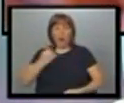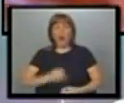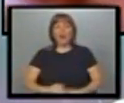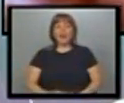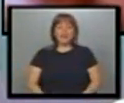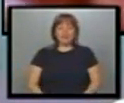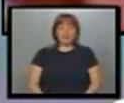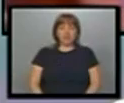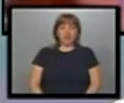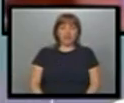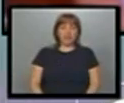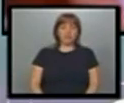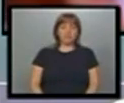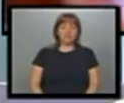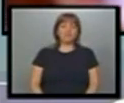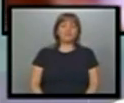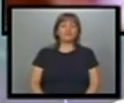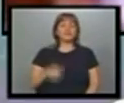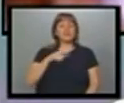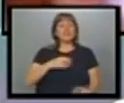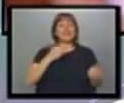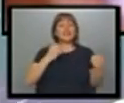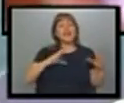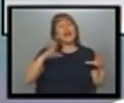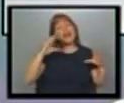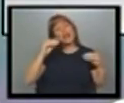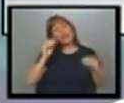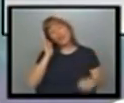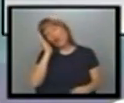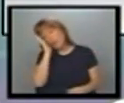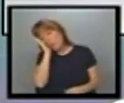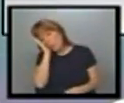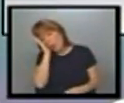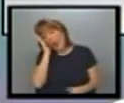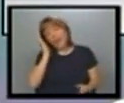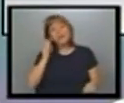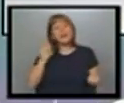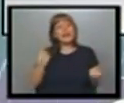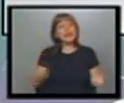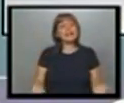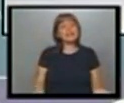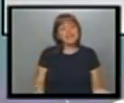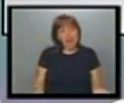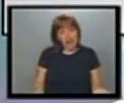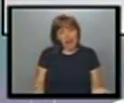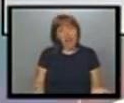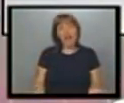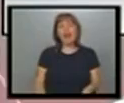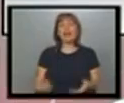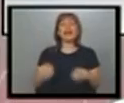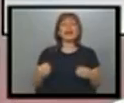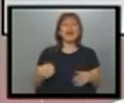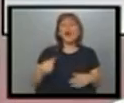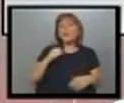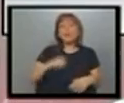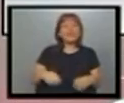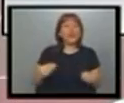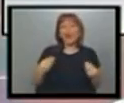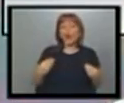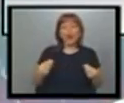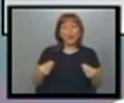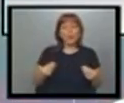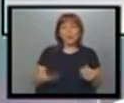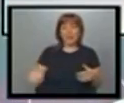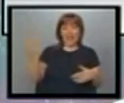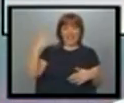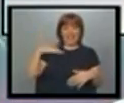dé detalles de cómo pasaron la primera noche, de cómo fue esa intervención. Decía hace unos minutos que a las 5 de la tarde ayer la